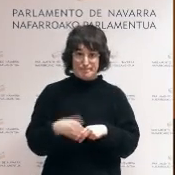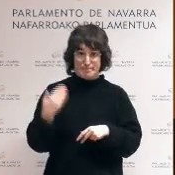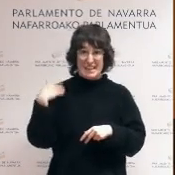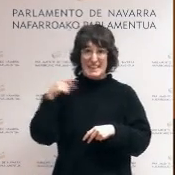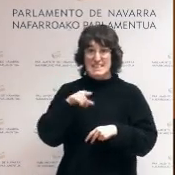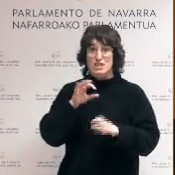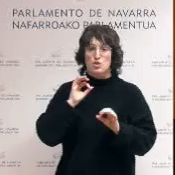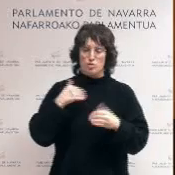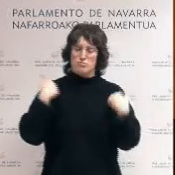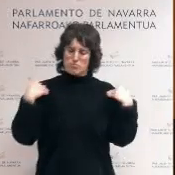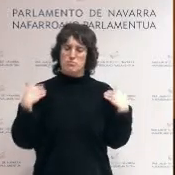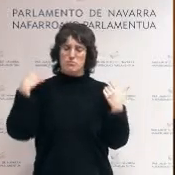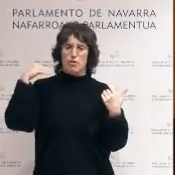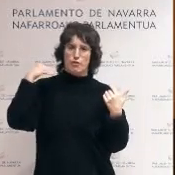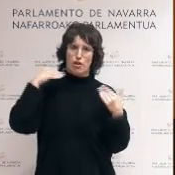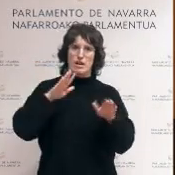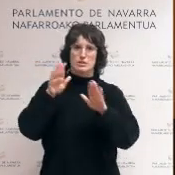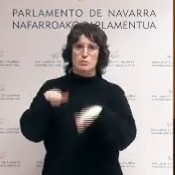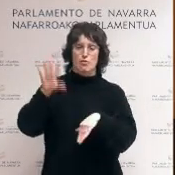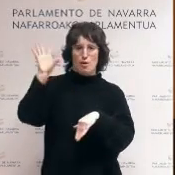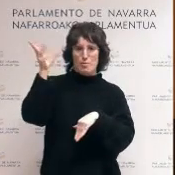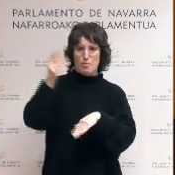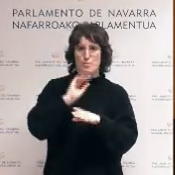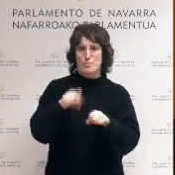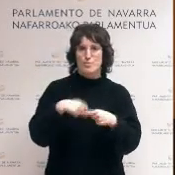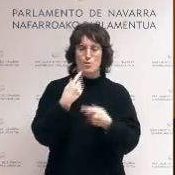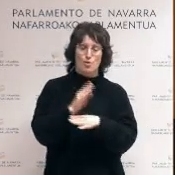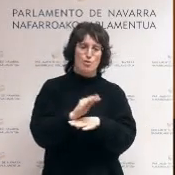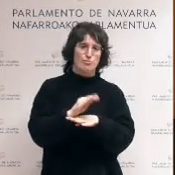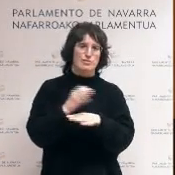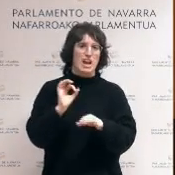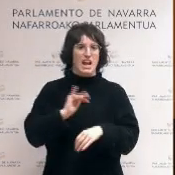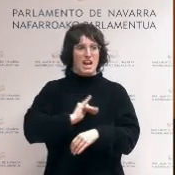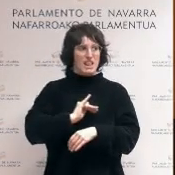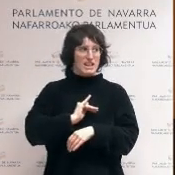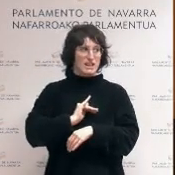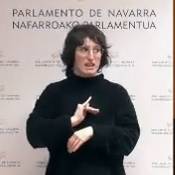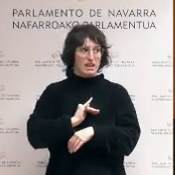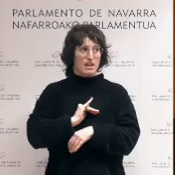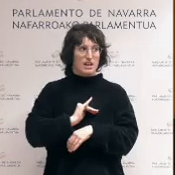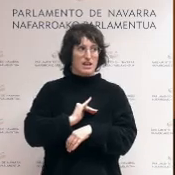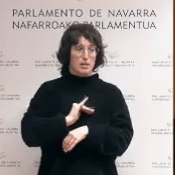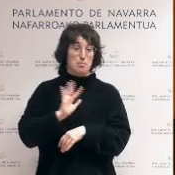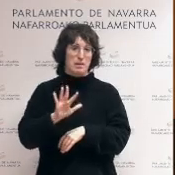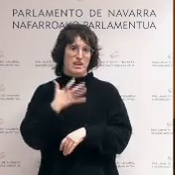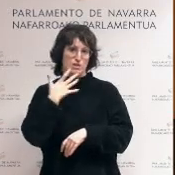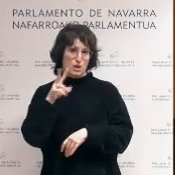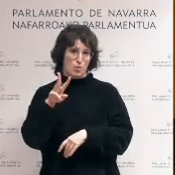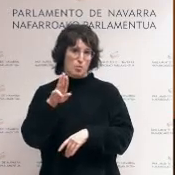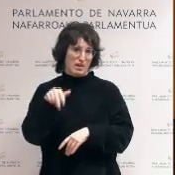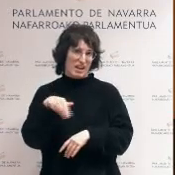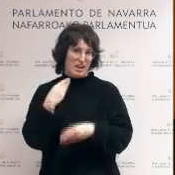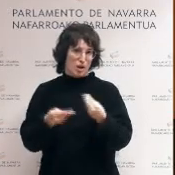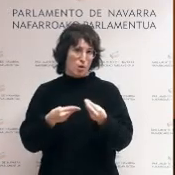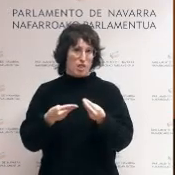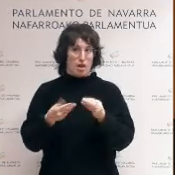foralismo, era medio ambiente, era identidad. Pero cuando lo hace UPN es